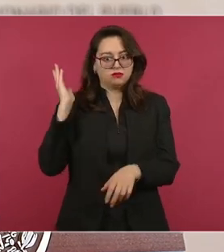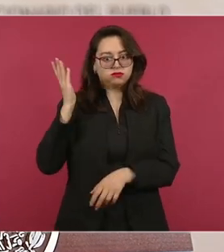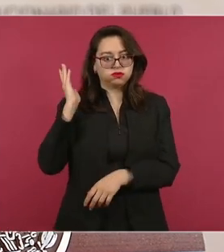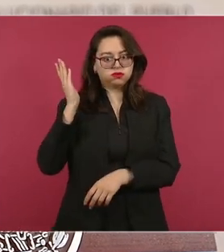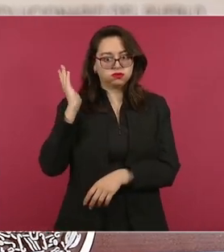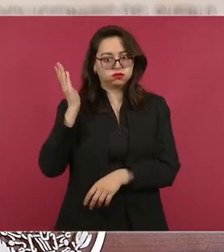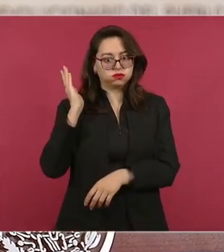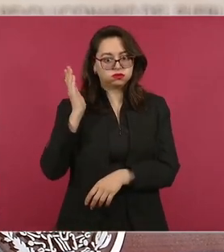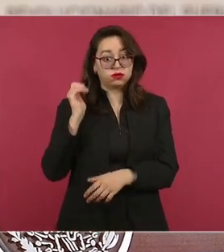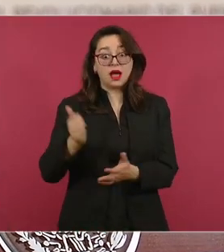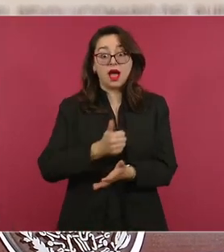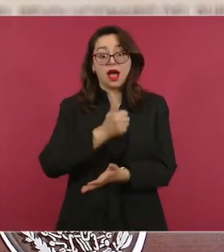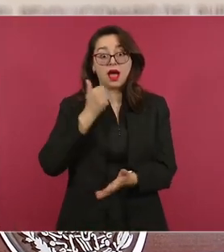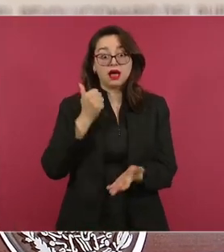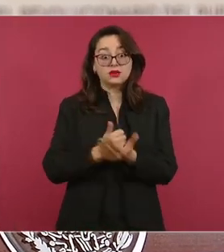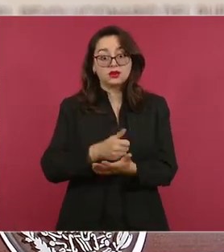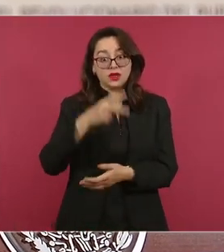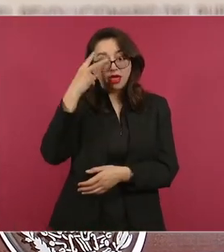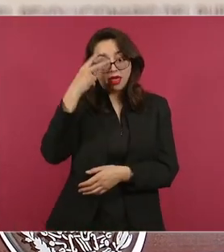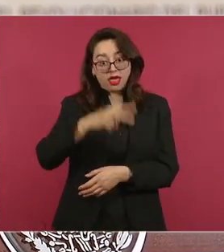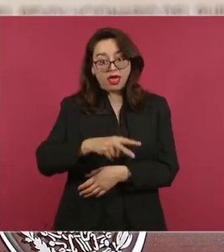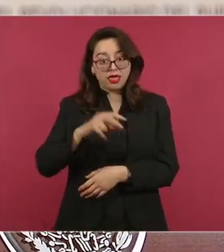Habían, pues,